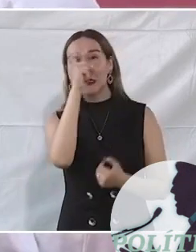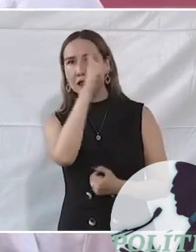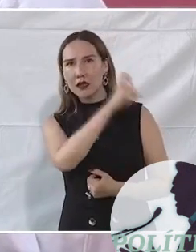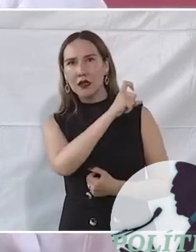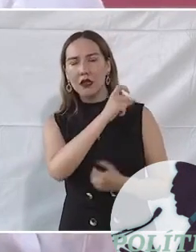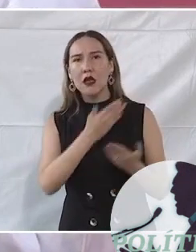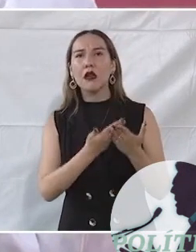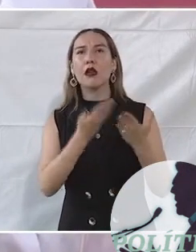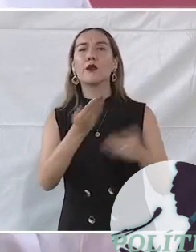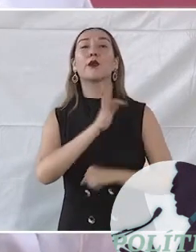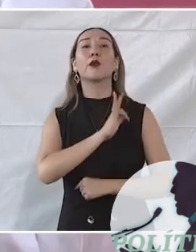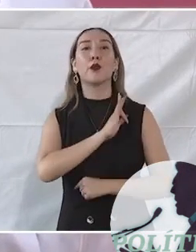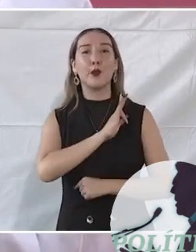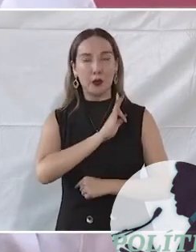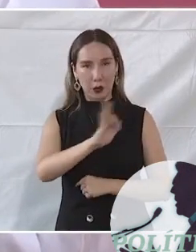puede